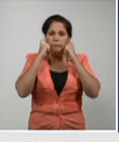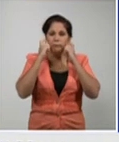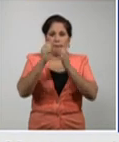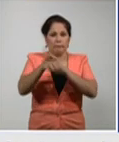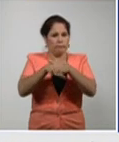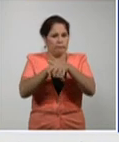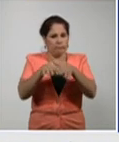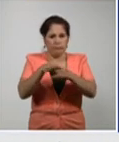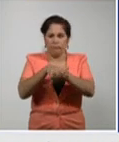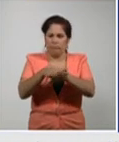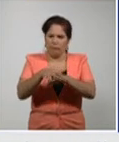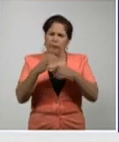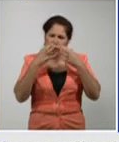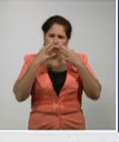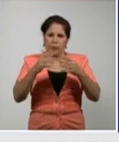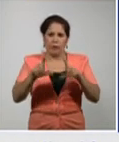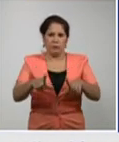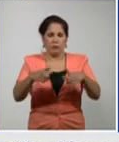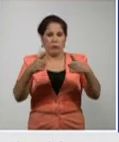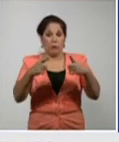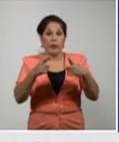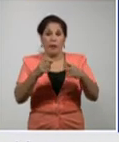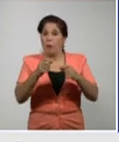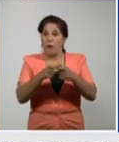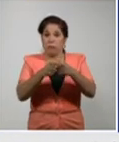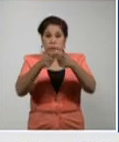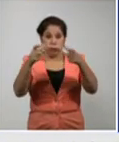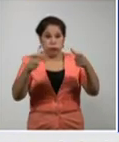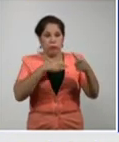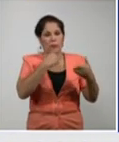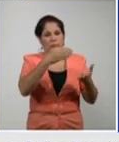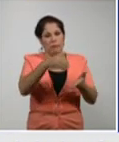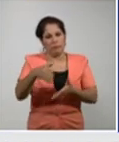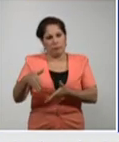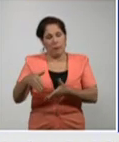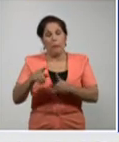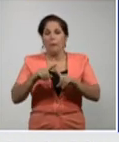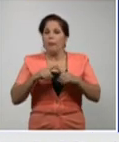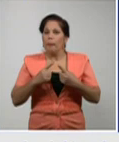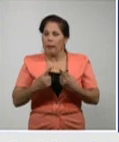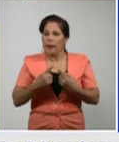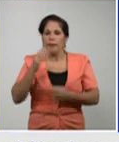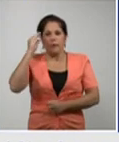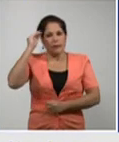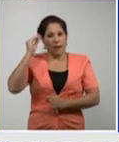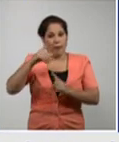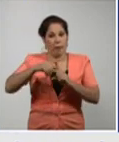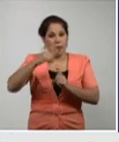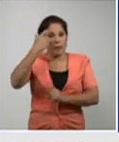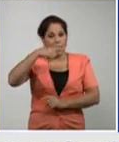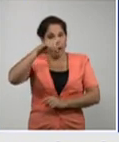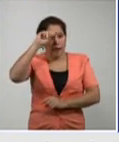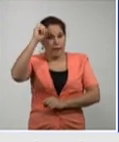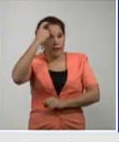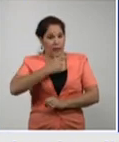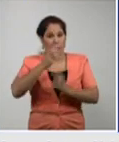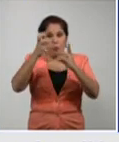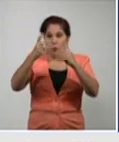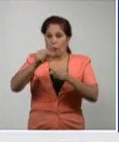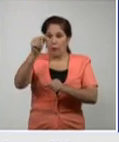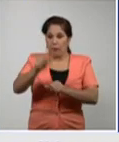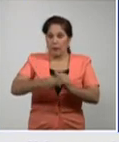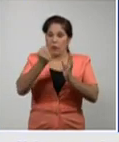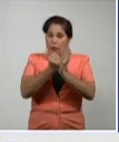también elevada de fallecidos, aunque pudiéramos decir que la tasa, al tener en cuenta el número de casos